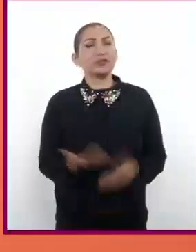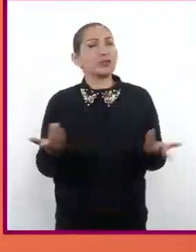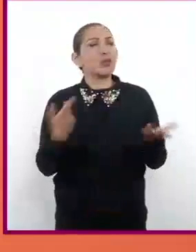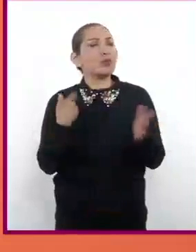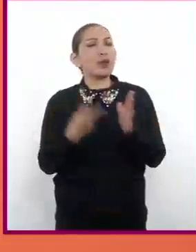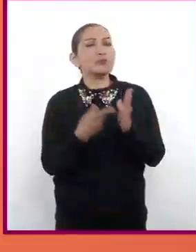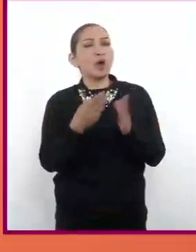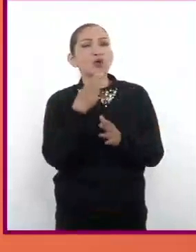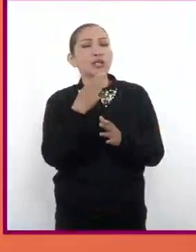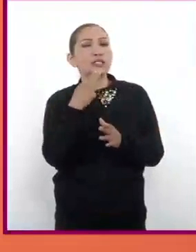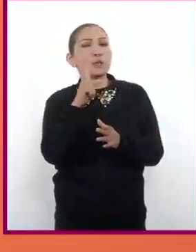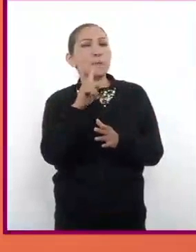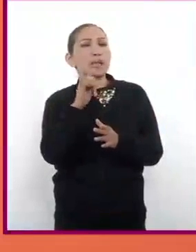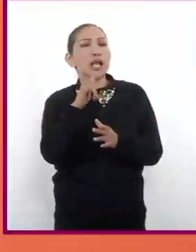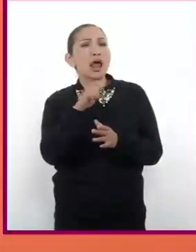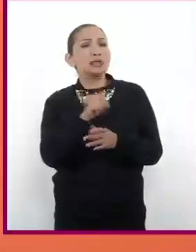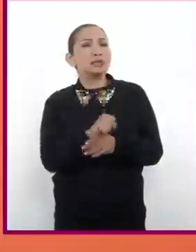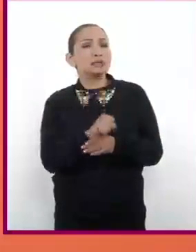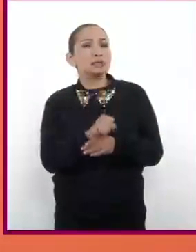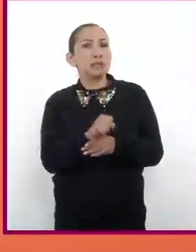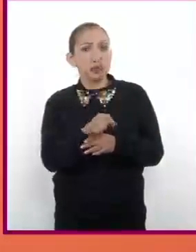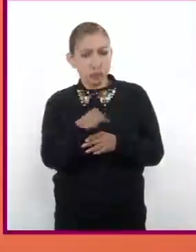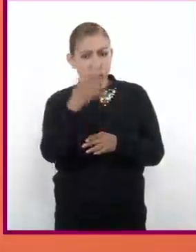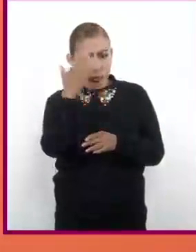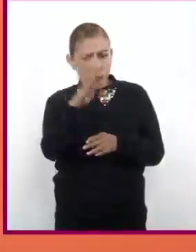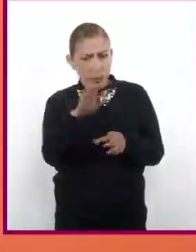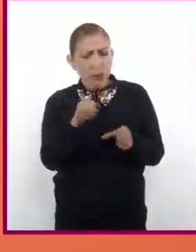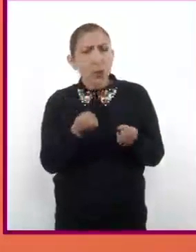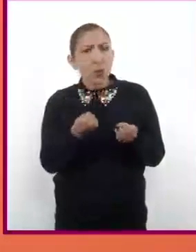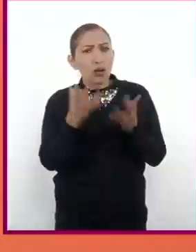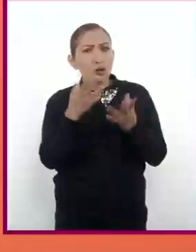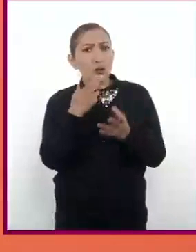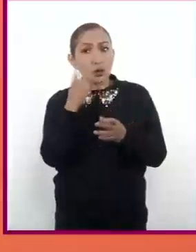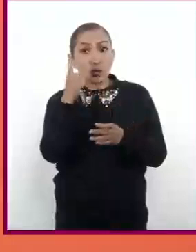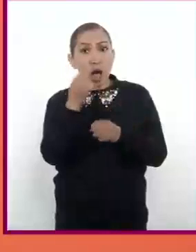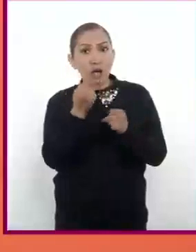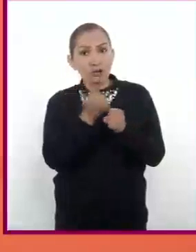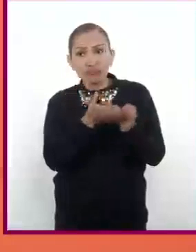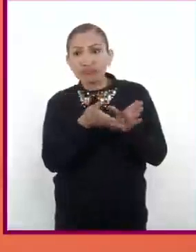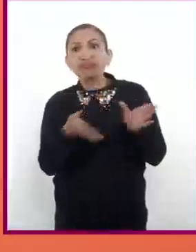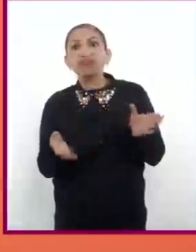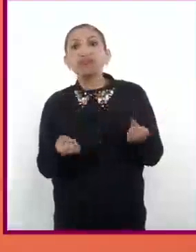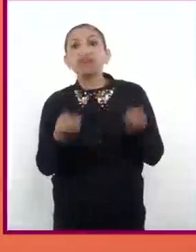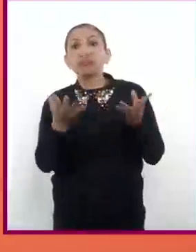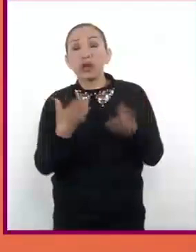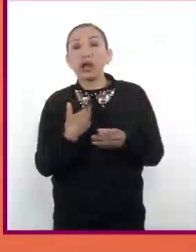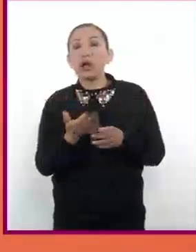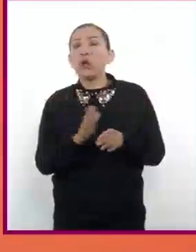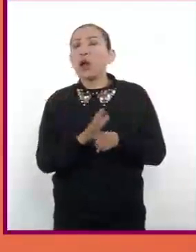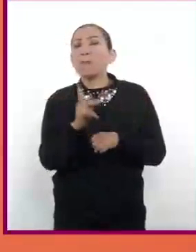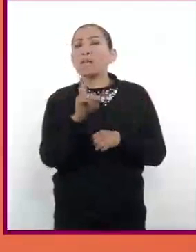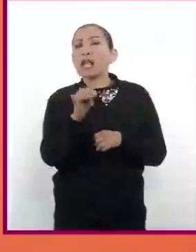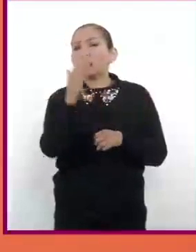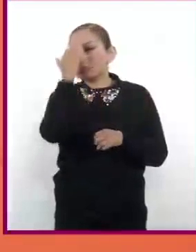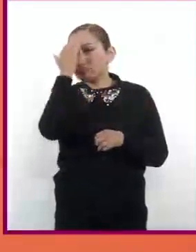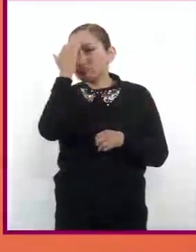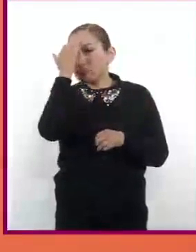frecuencia utilizan pilas? ¿Tienen idea de cuántas usan en un año? ¿Qué tipos de pilas